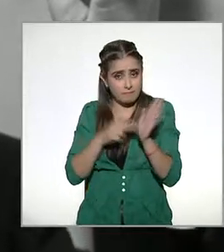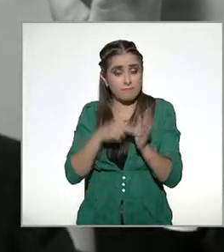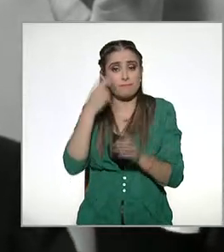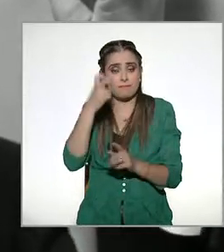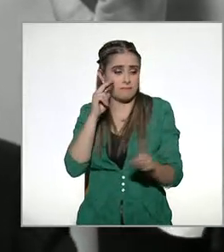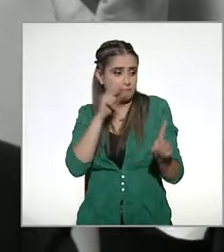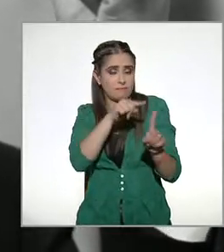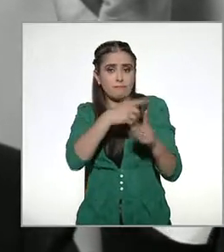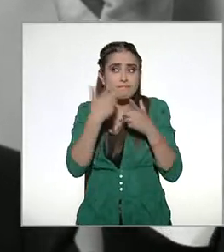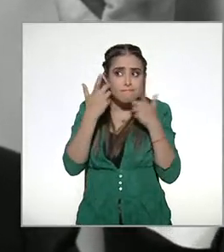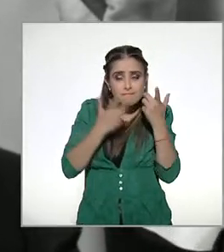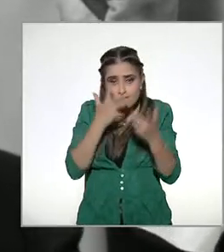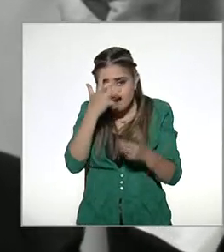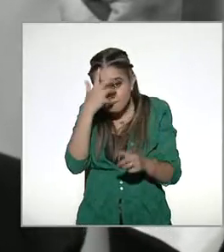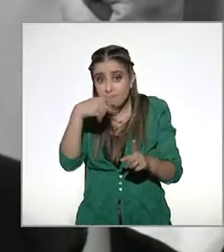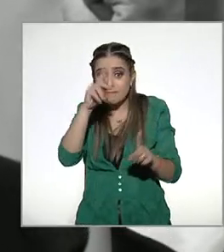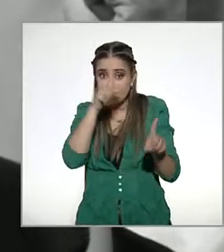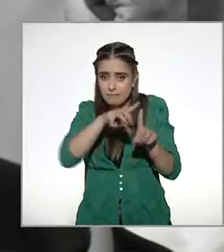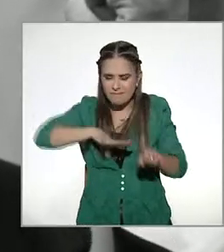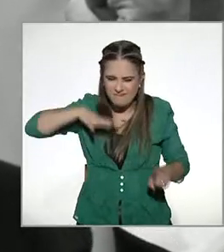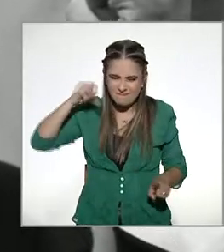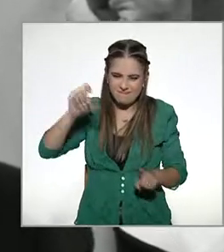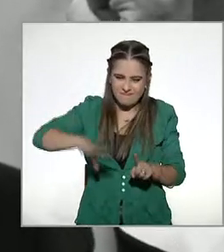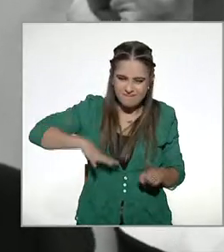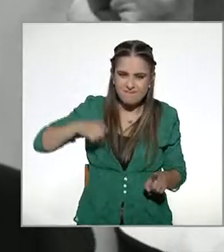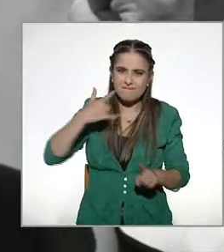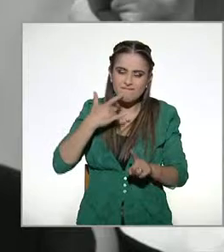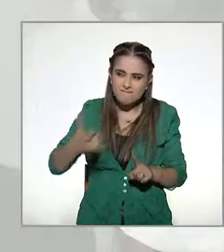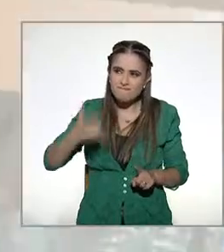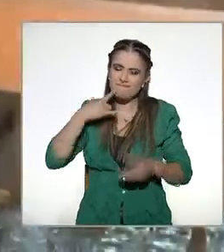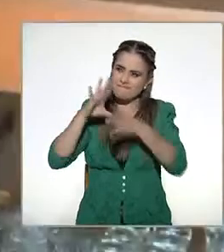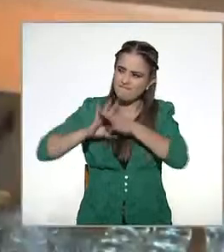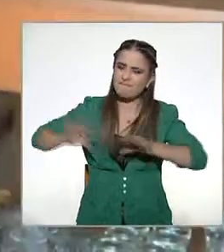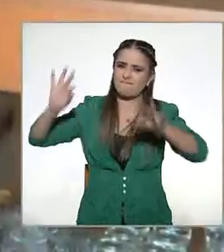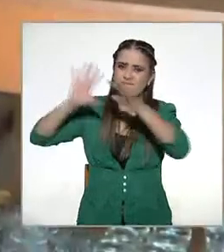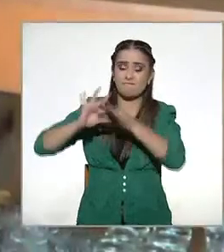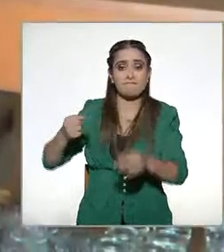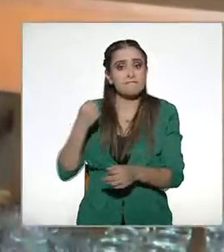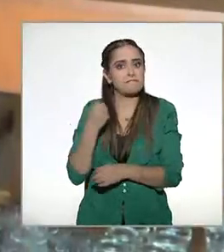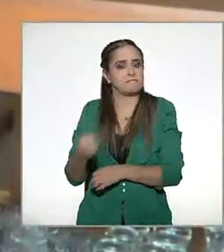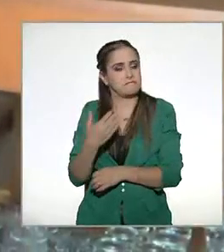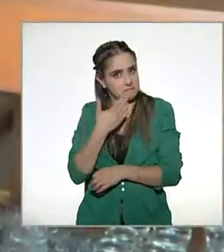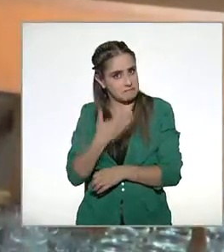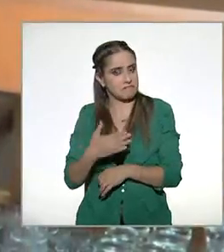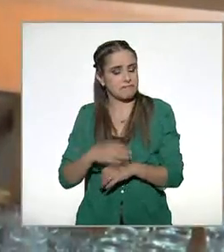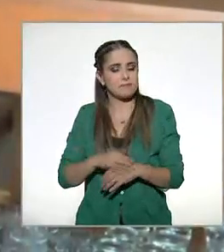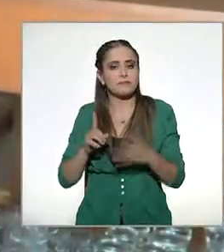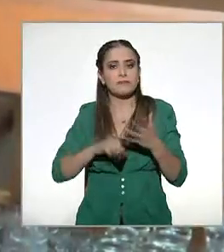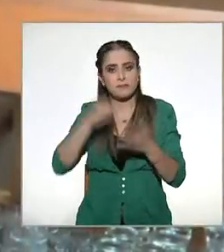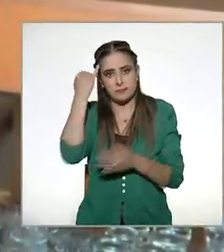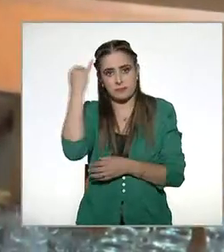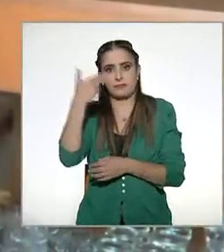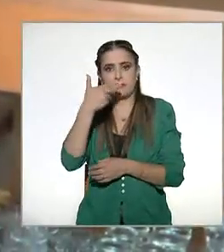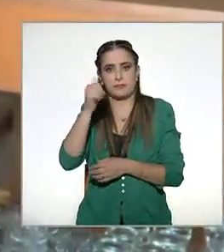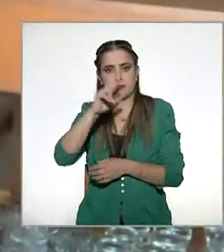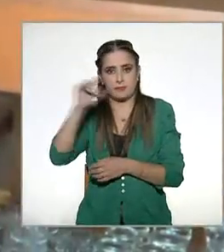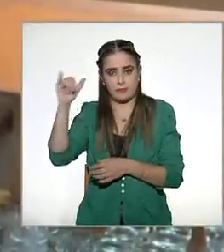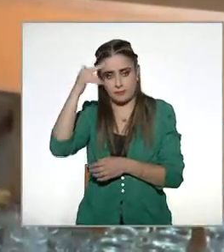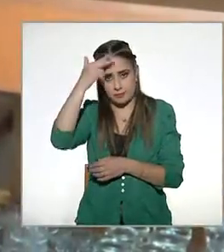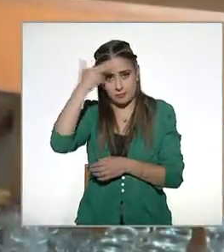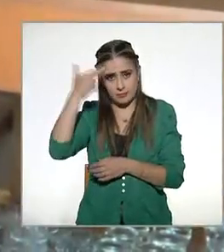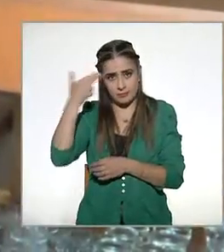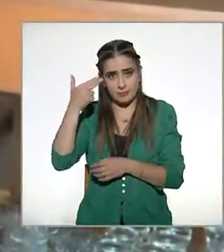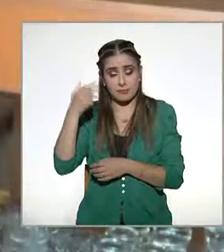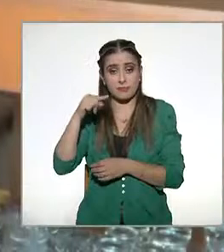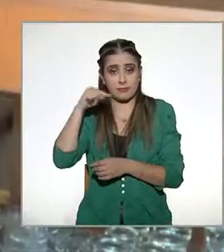introvertido pero su perseverancia lo llevó a ser un fantástico orador otro ejemplo es la creadora de Harry Potter J.K. Rowling